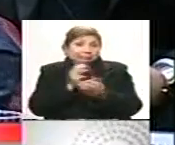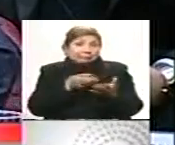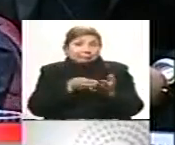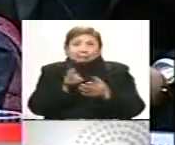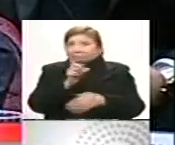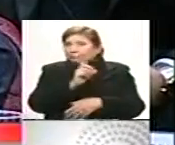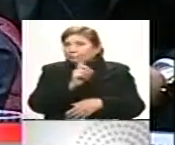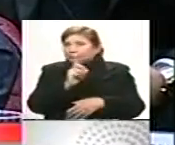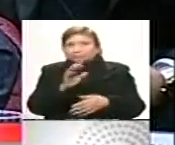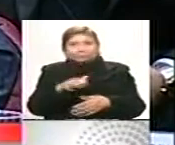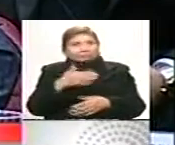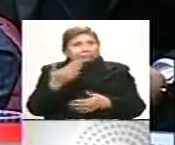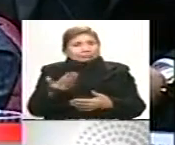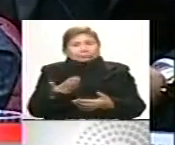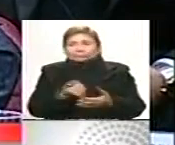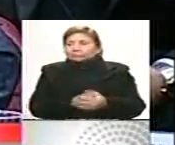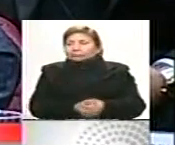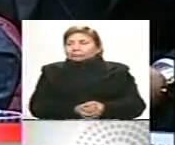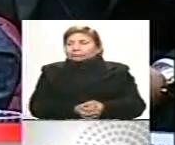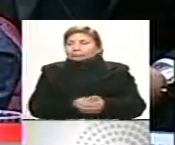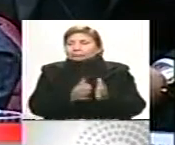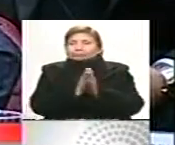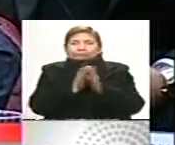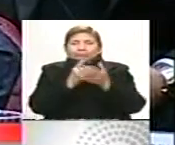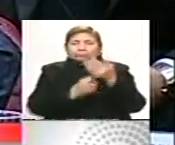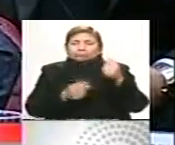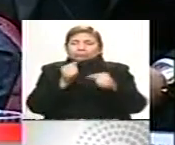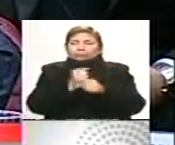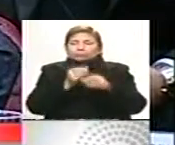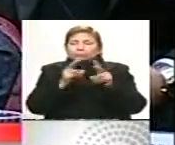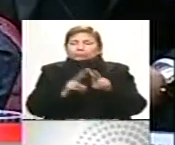No hay pedido de confianza válido